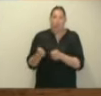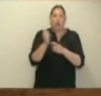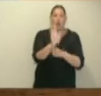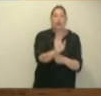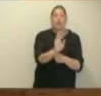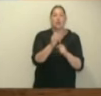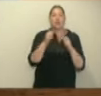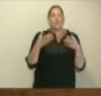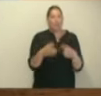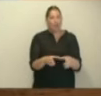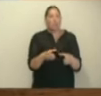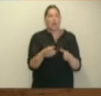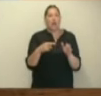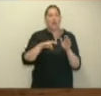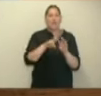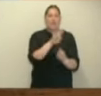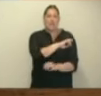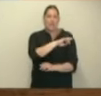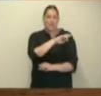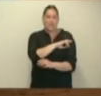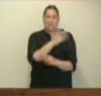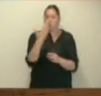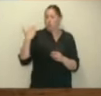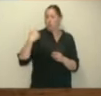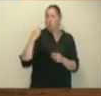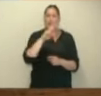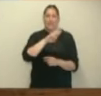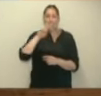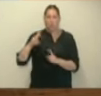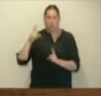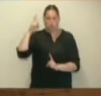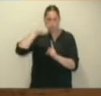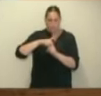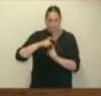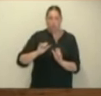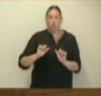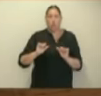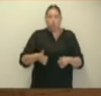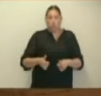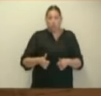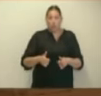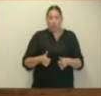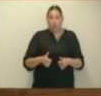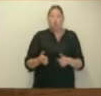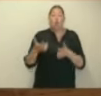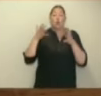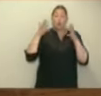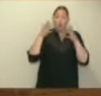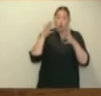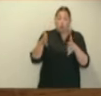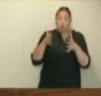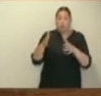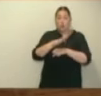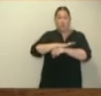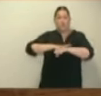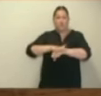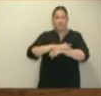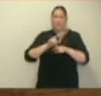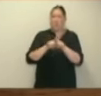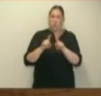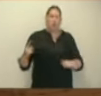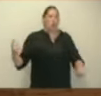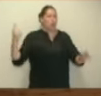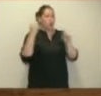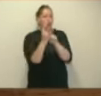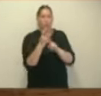registro de esta Cámara el pasado 22 de mayo. Posteriormente, el Consejo de Gobierno manifestó su criterio desfavorable a esta propuesta